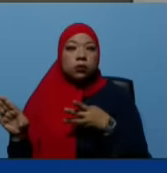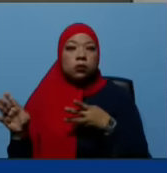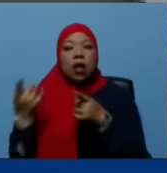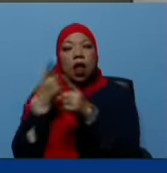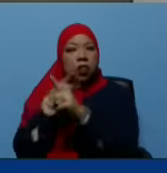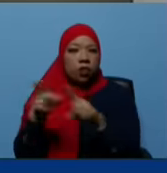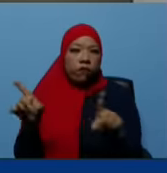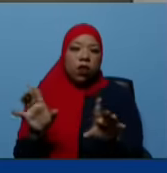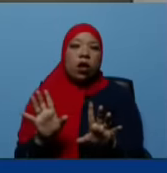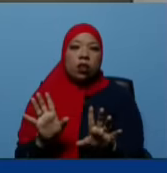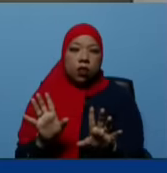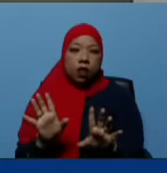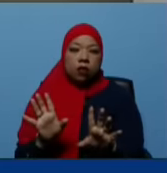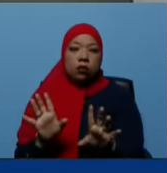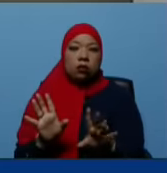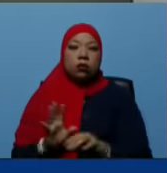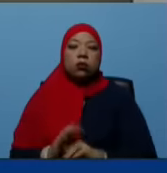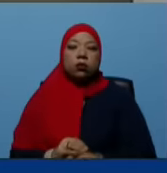distintas.